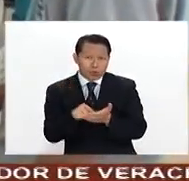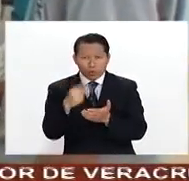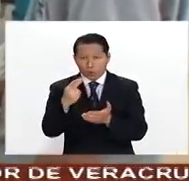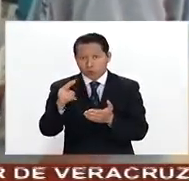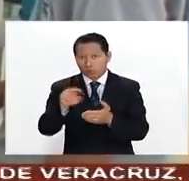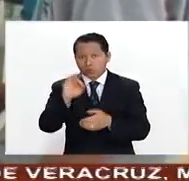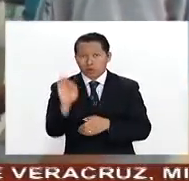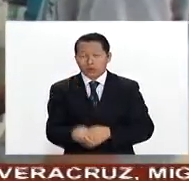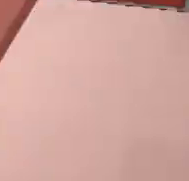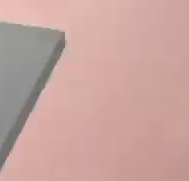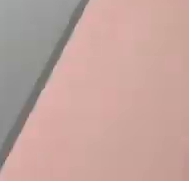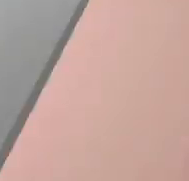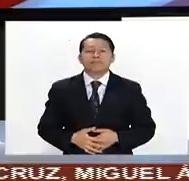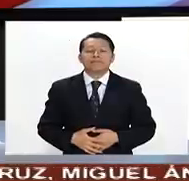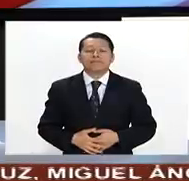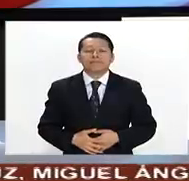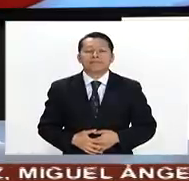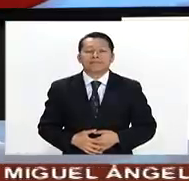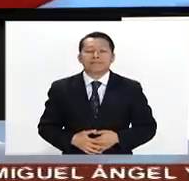58.2%.